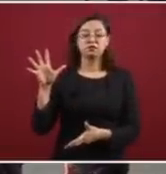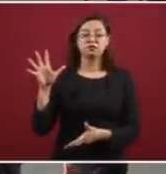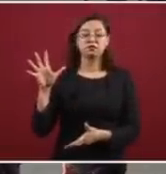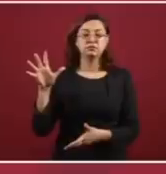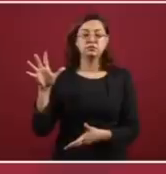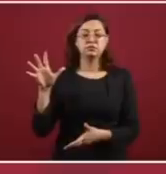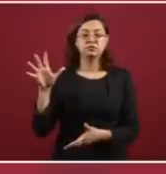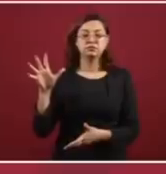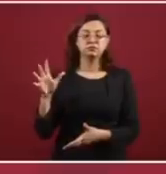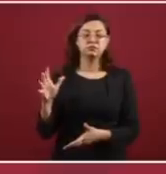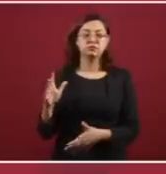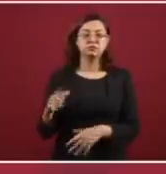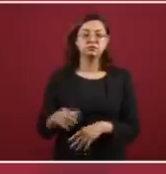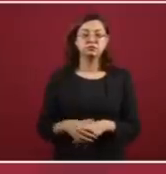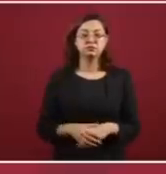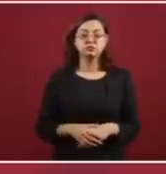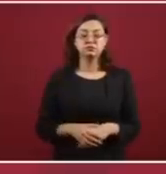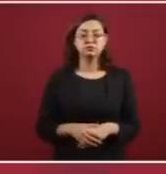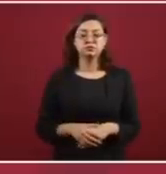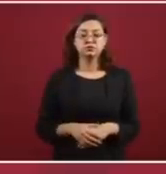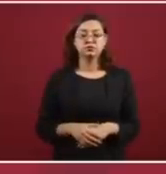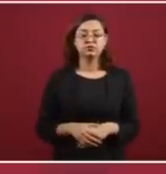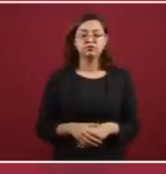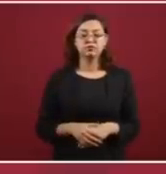de manera